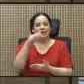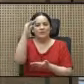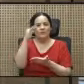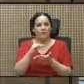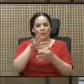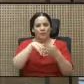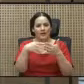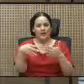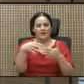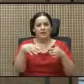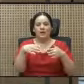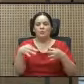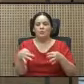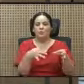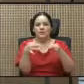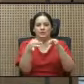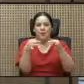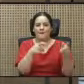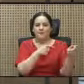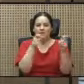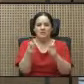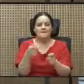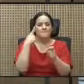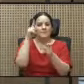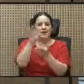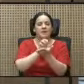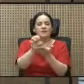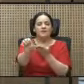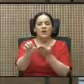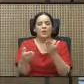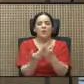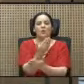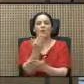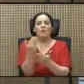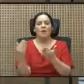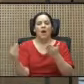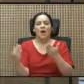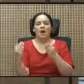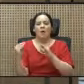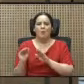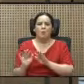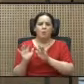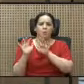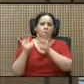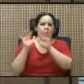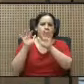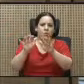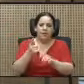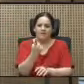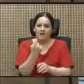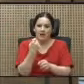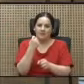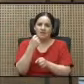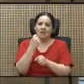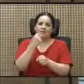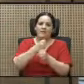turístico, que presentamos con el propósito de evitar una nueva ola de desempleos que esta semana estamos